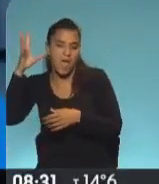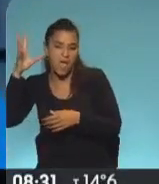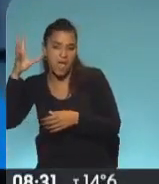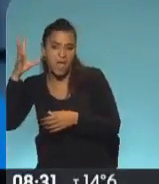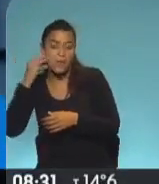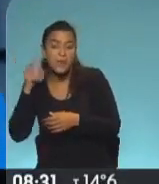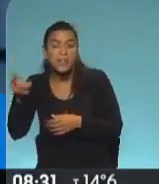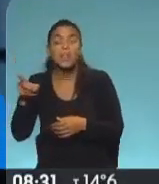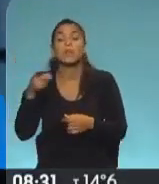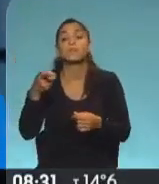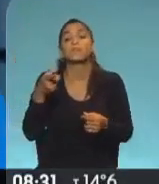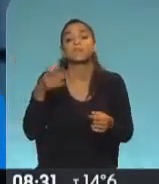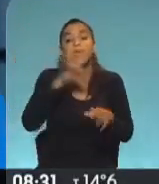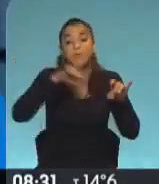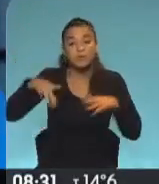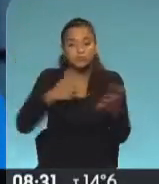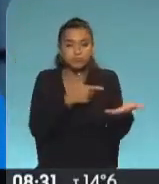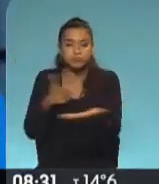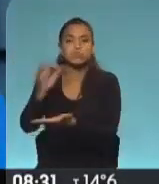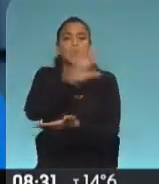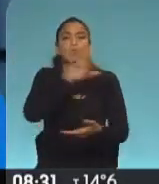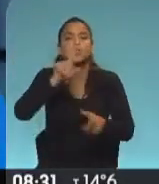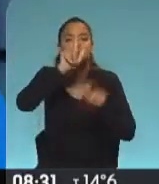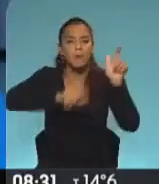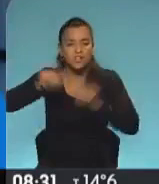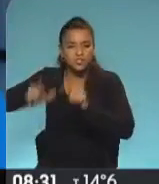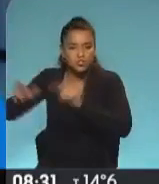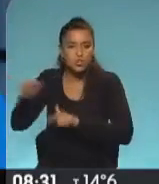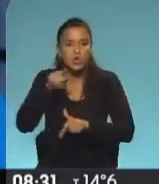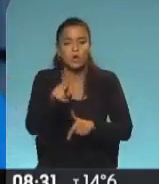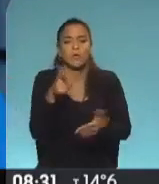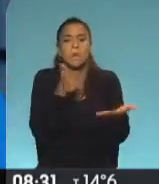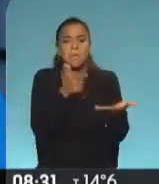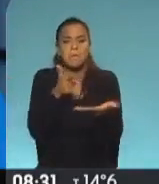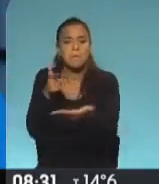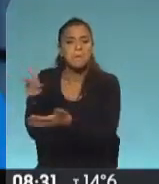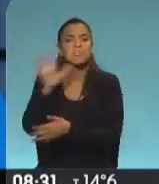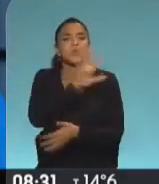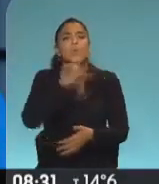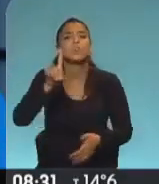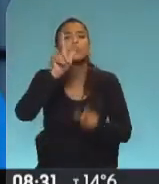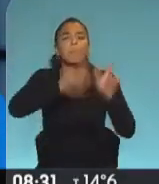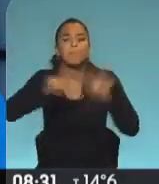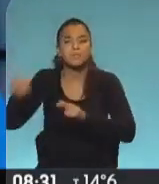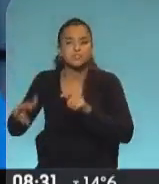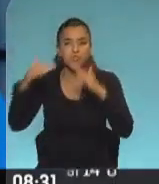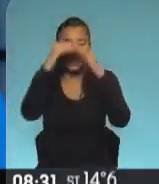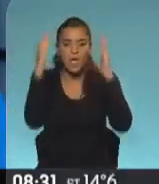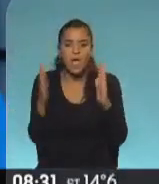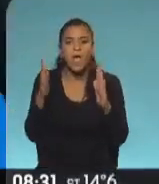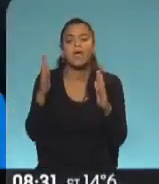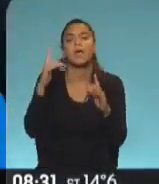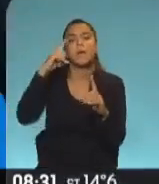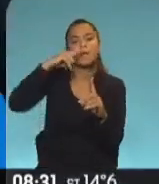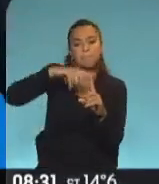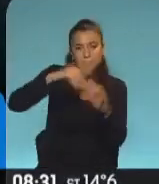un australiano que mató a 51 personas, un australiano con revólver, mató a 51 personas en una mezquita. La